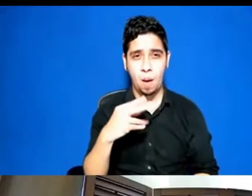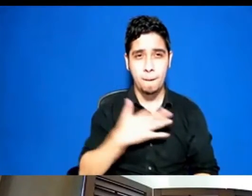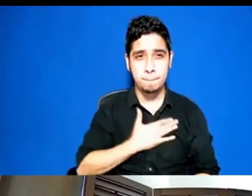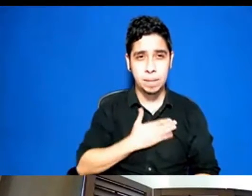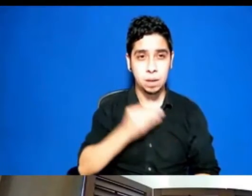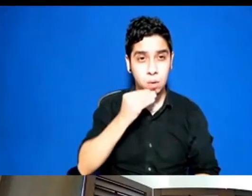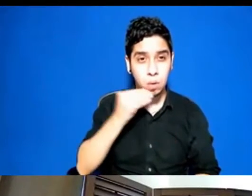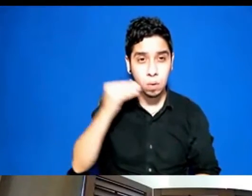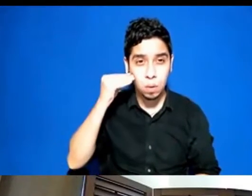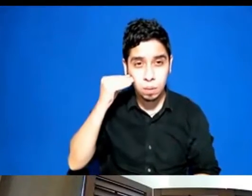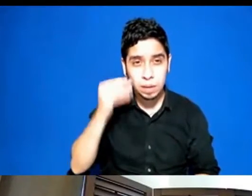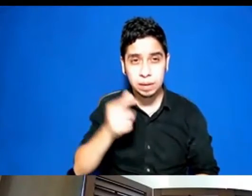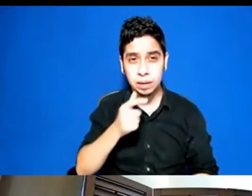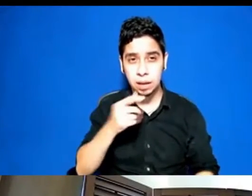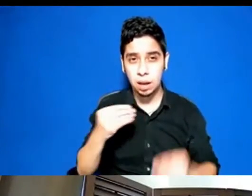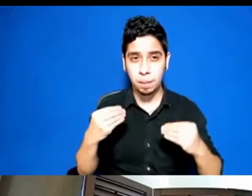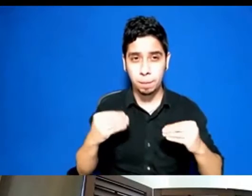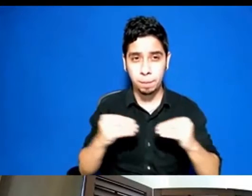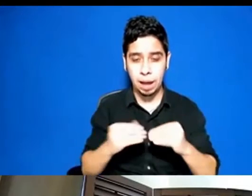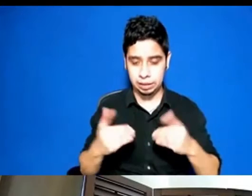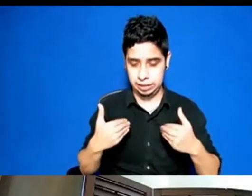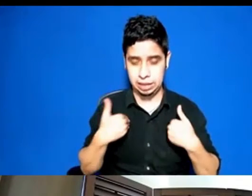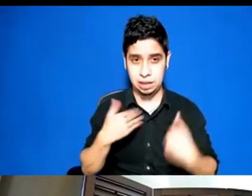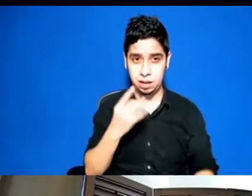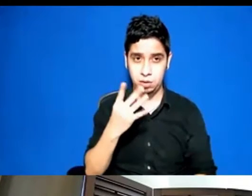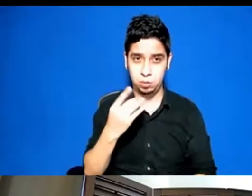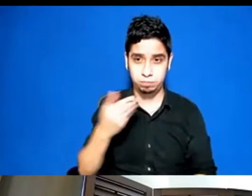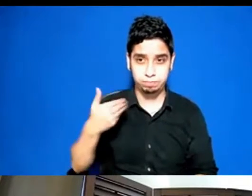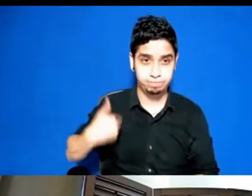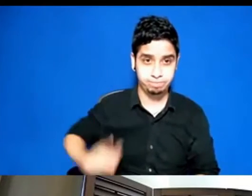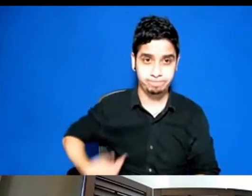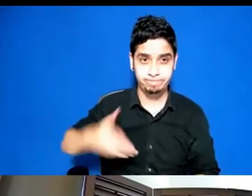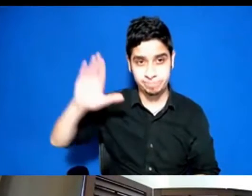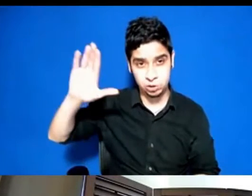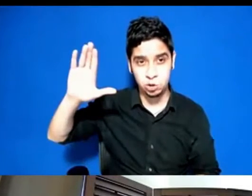generando contaminación lumínica de mi calle? Esta que está aquí.